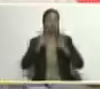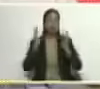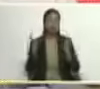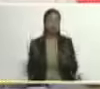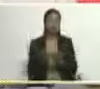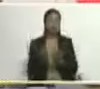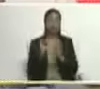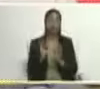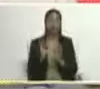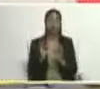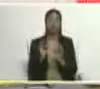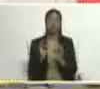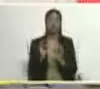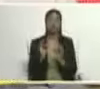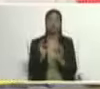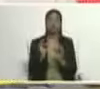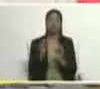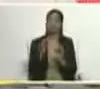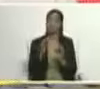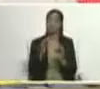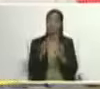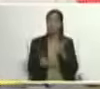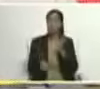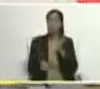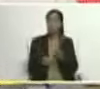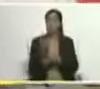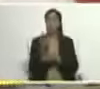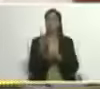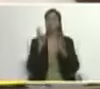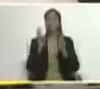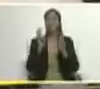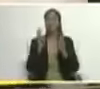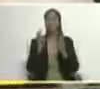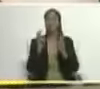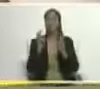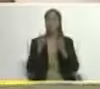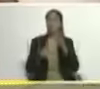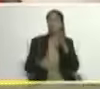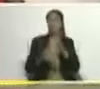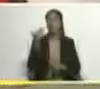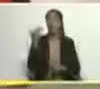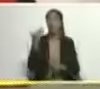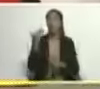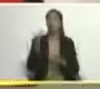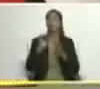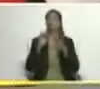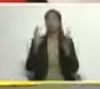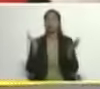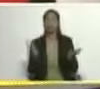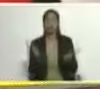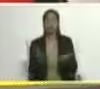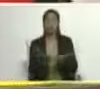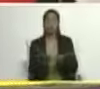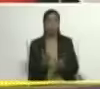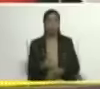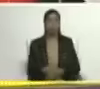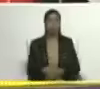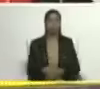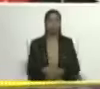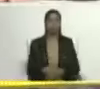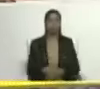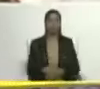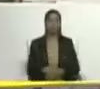Cambia el poder. Surge un nuevo mundo. Mundo pluripolar, multicéntrico.